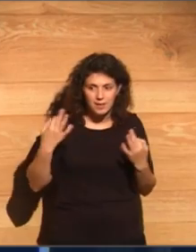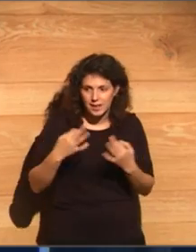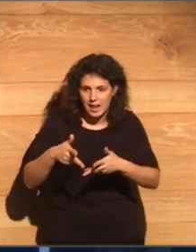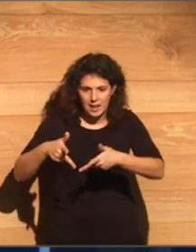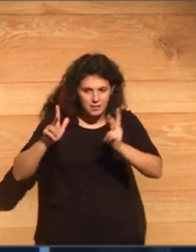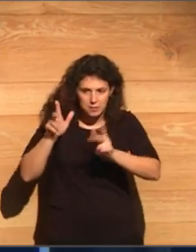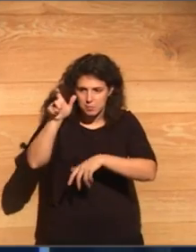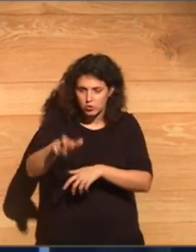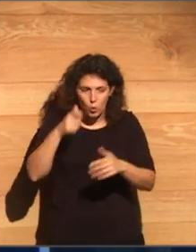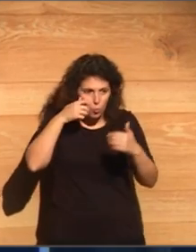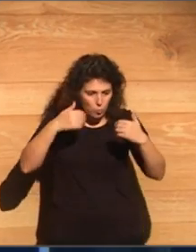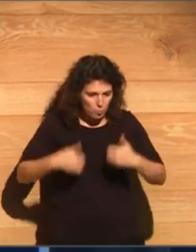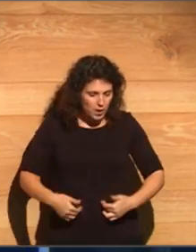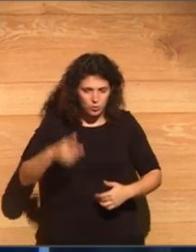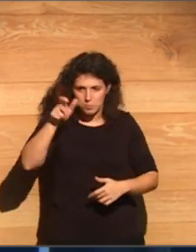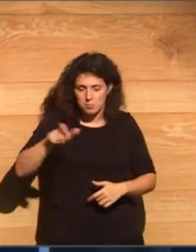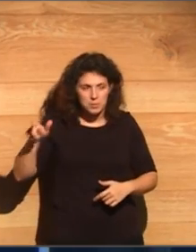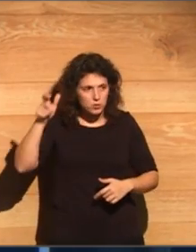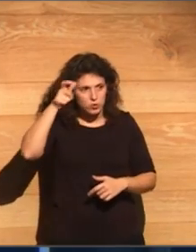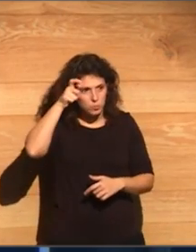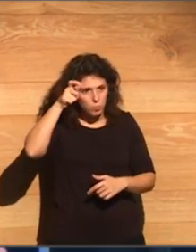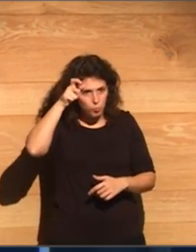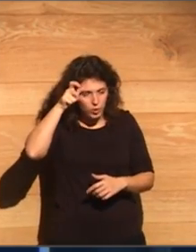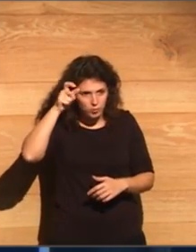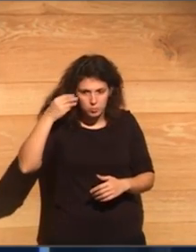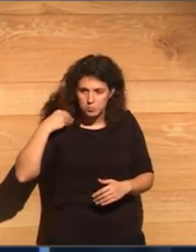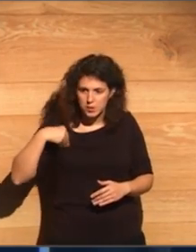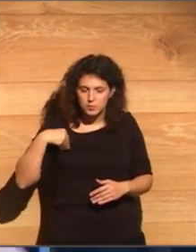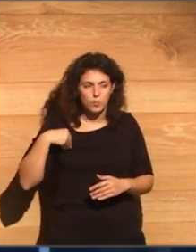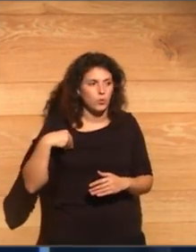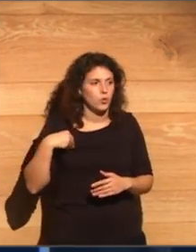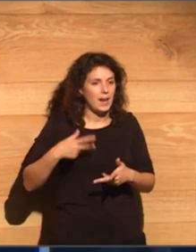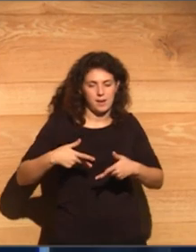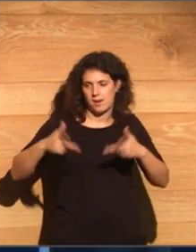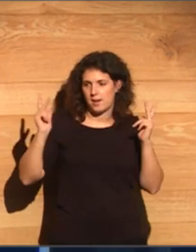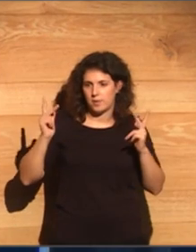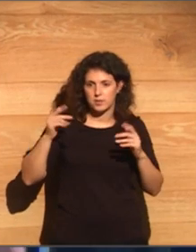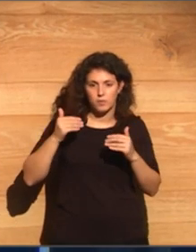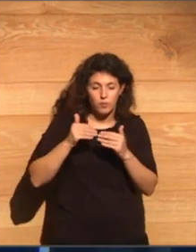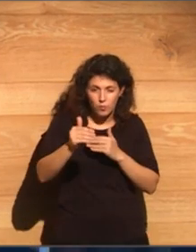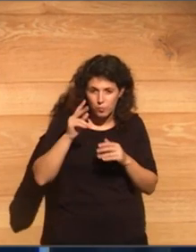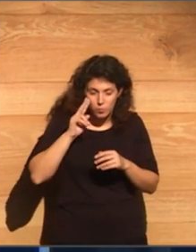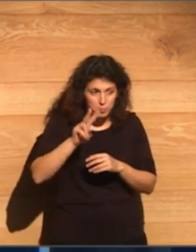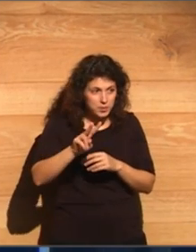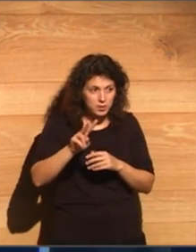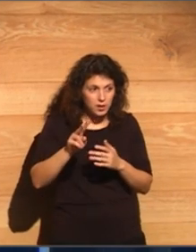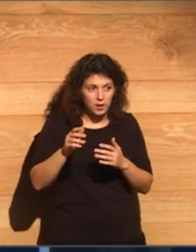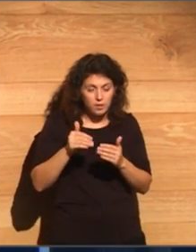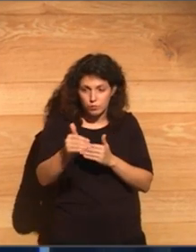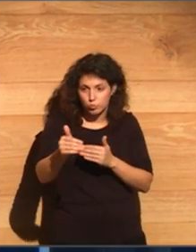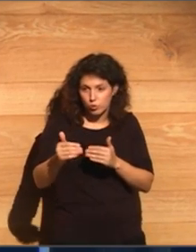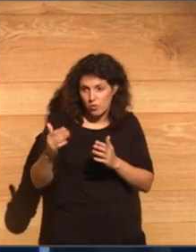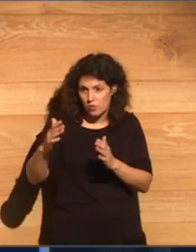ser un ser humano como los de ese pueblo idílico que no tenían por delante otra perspectiva de futuro que relacionarse entre ellos en un